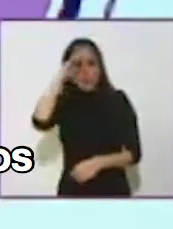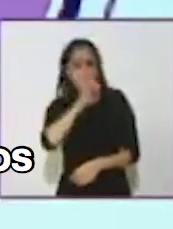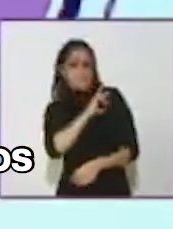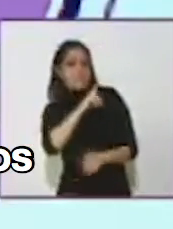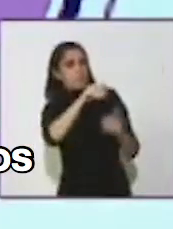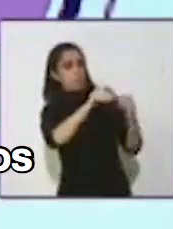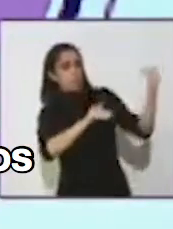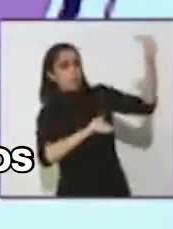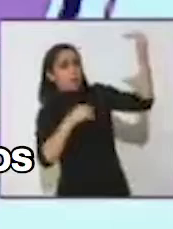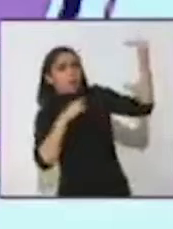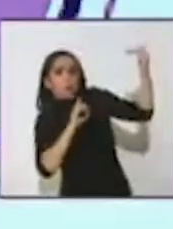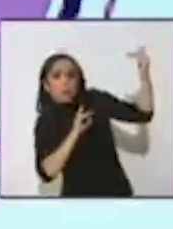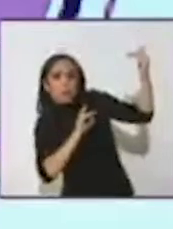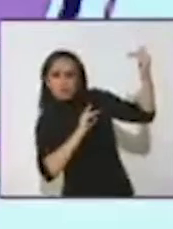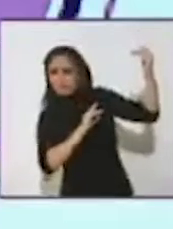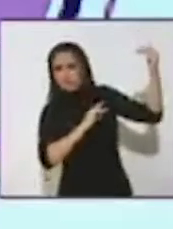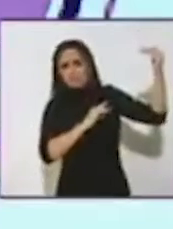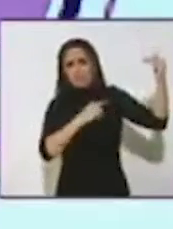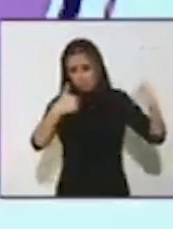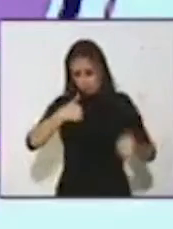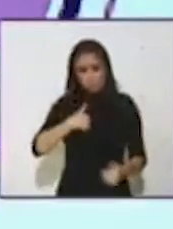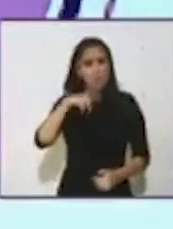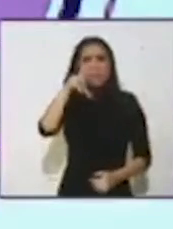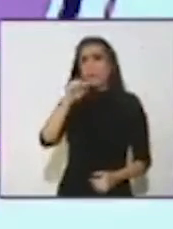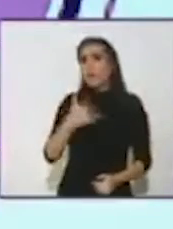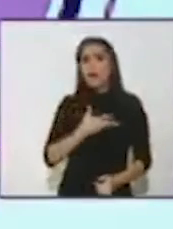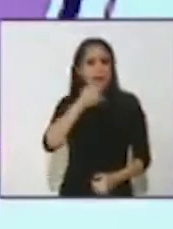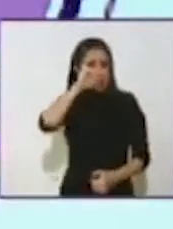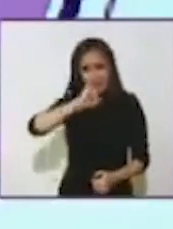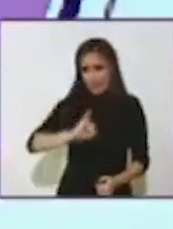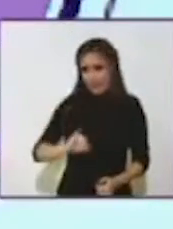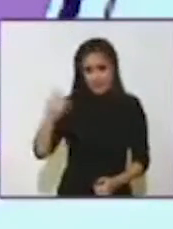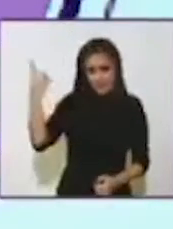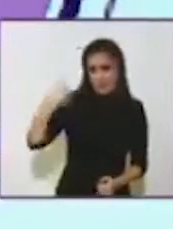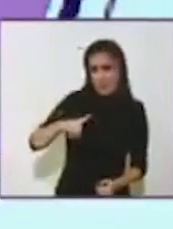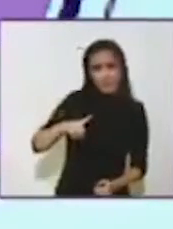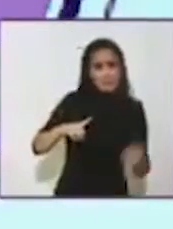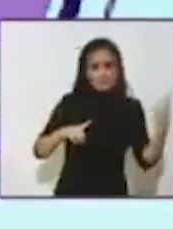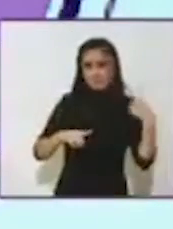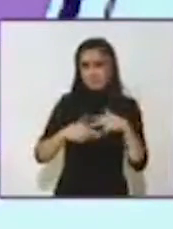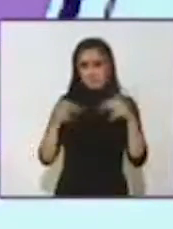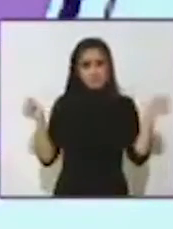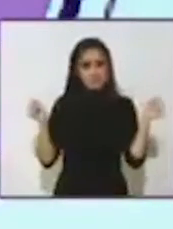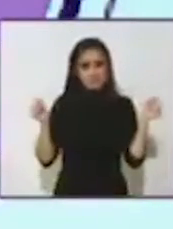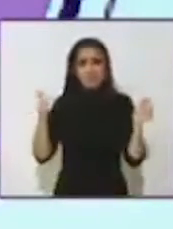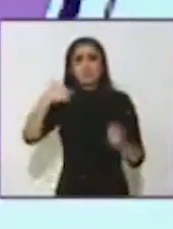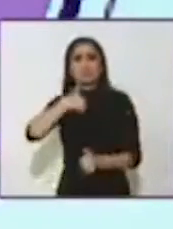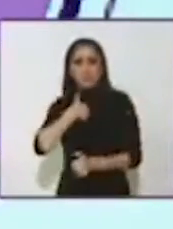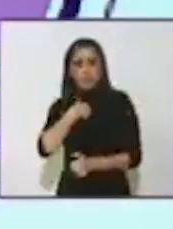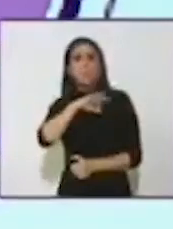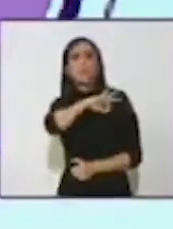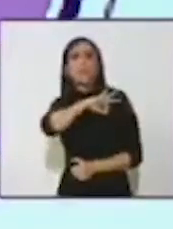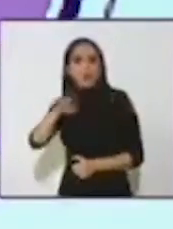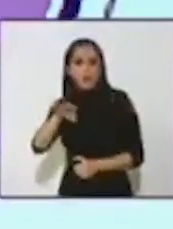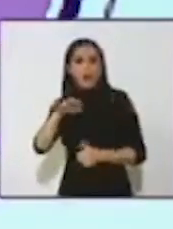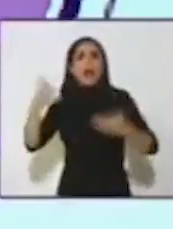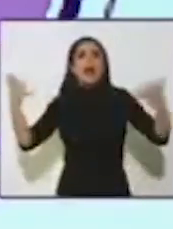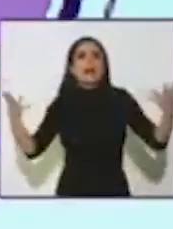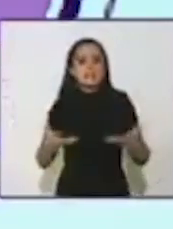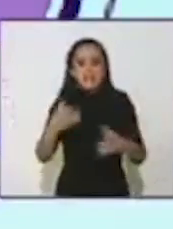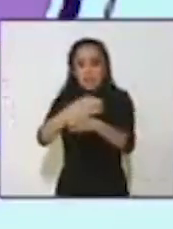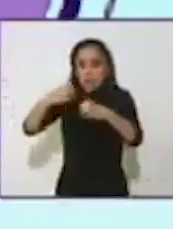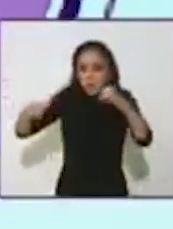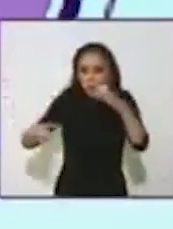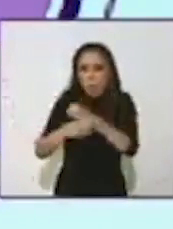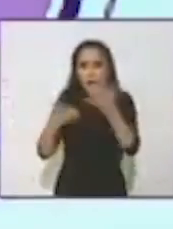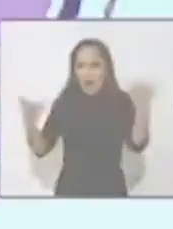cooperativas a realizar convenios para generar redes de economía con producción de calidad, venta directa y competencia comercial con otros productos en